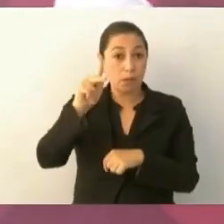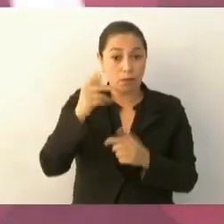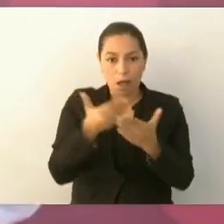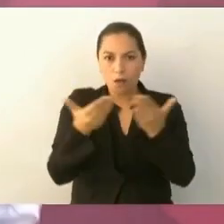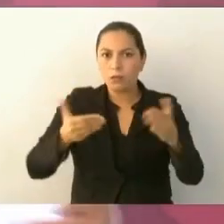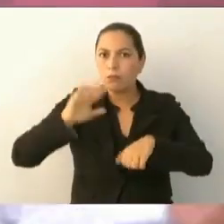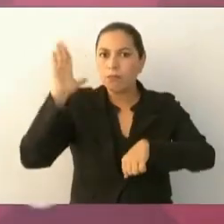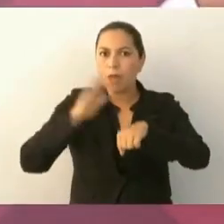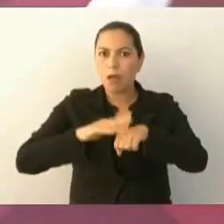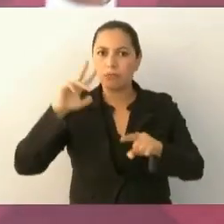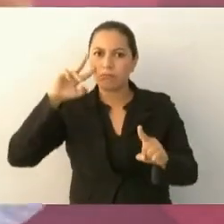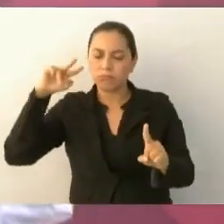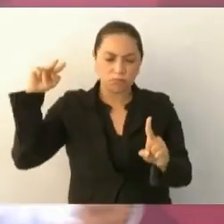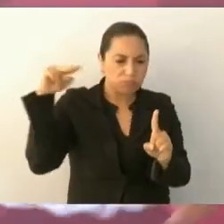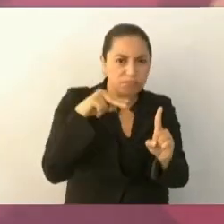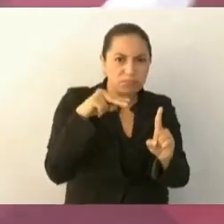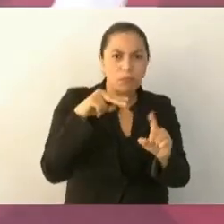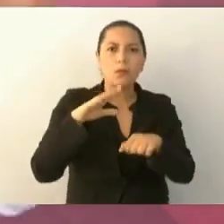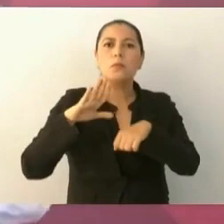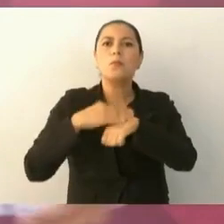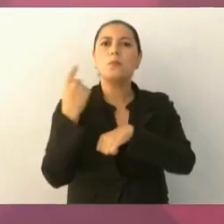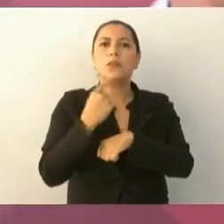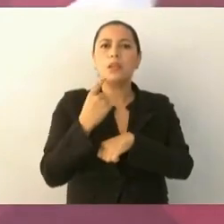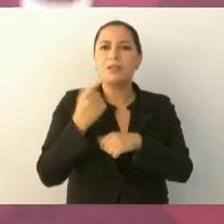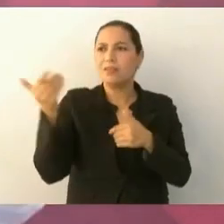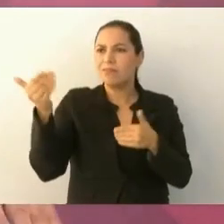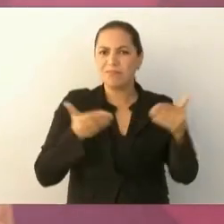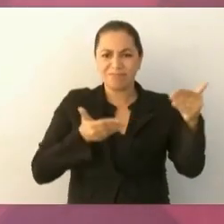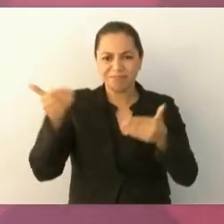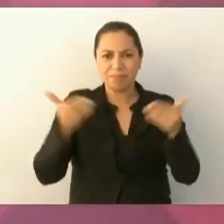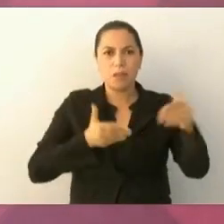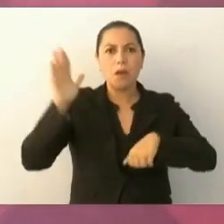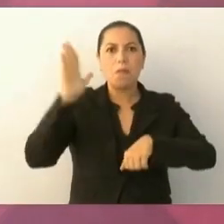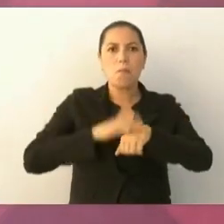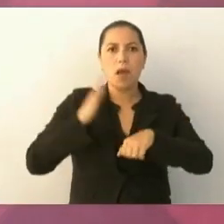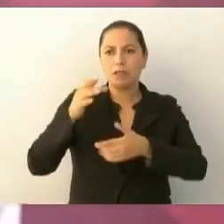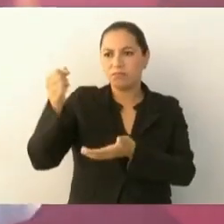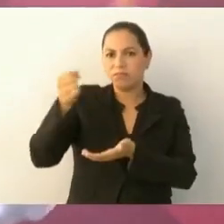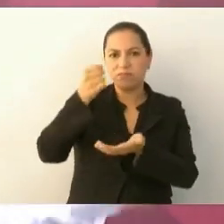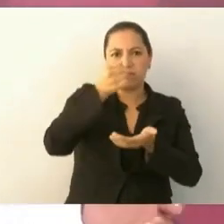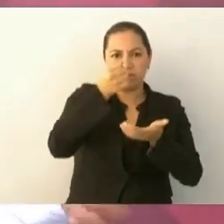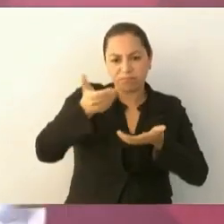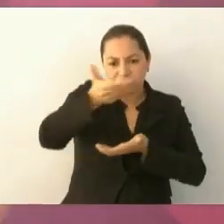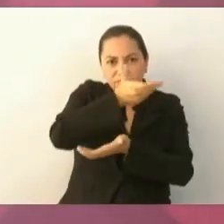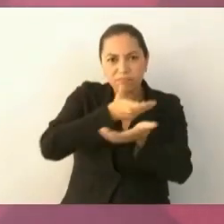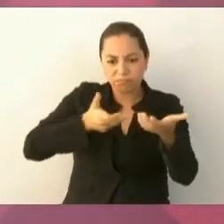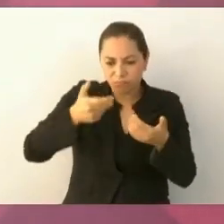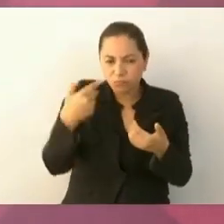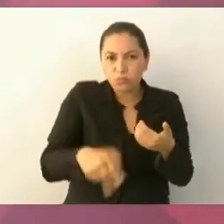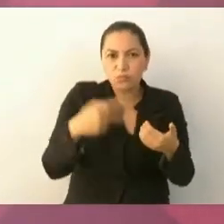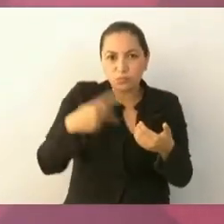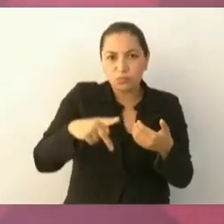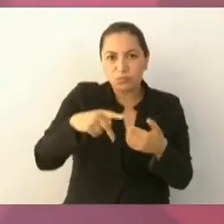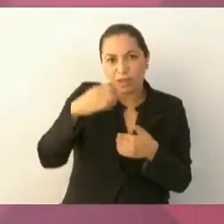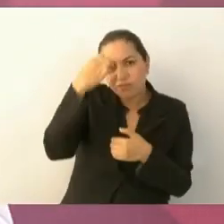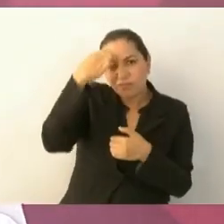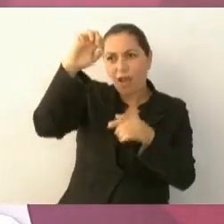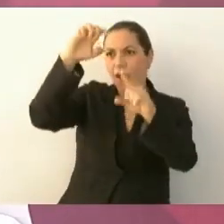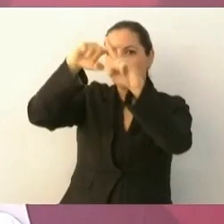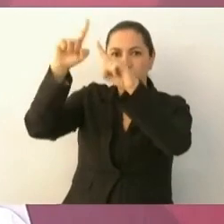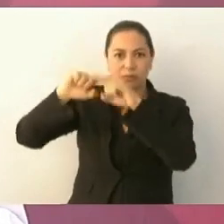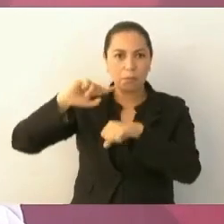está llegando cada vez más inversión extranjera. Tenemos récord en